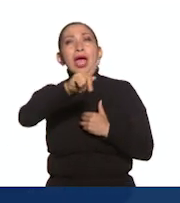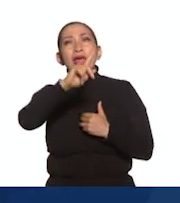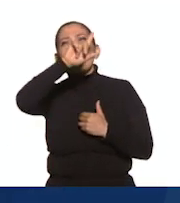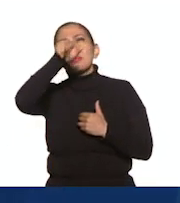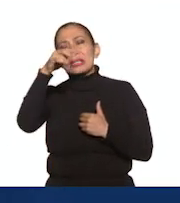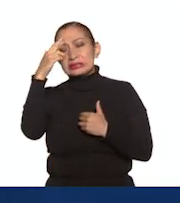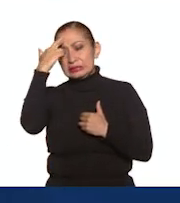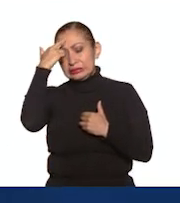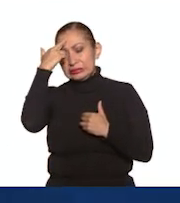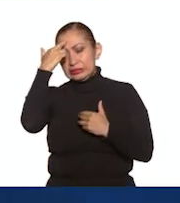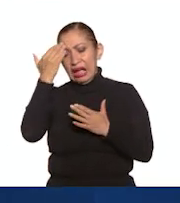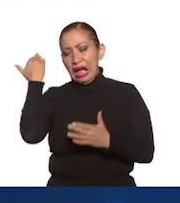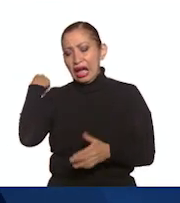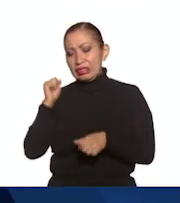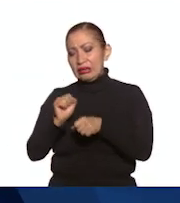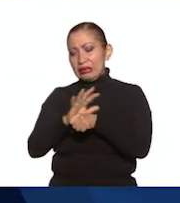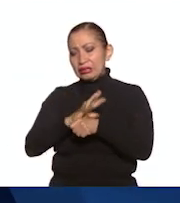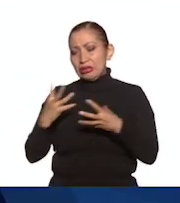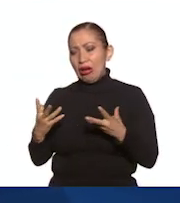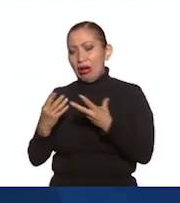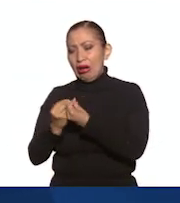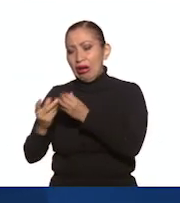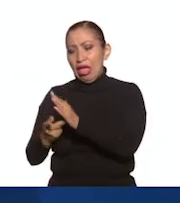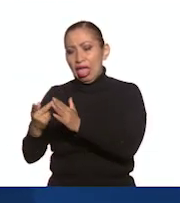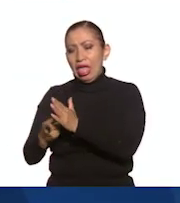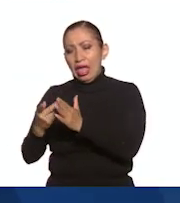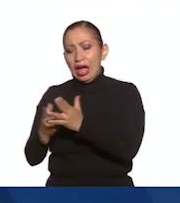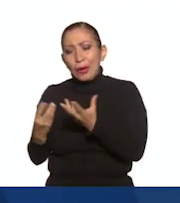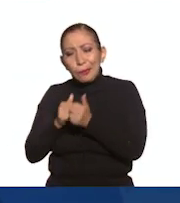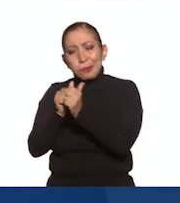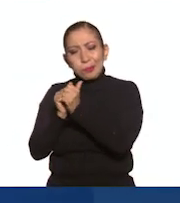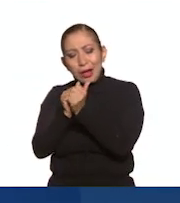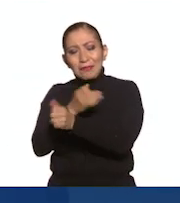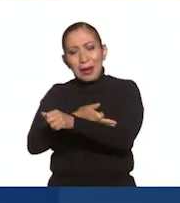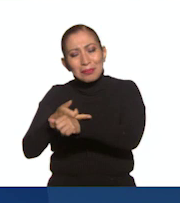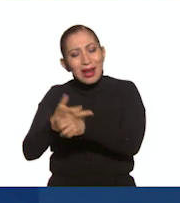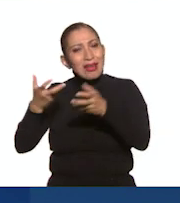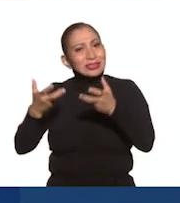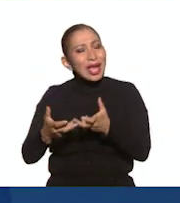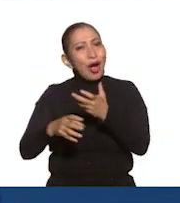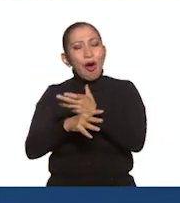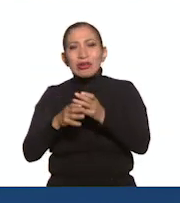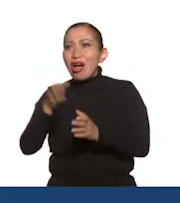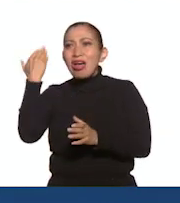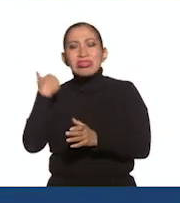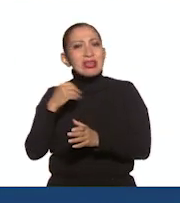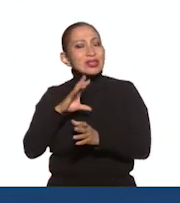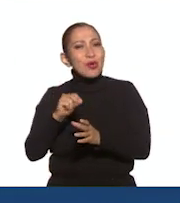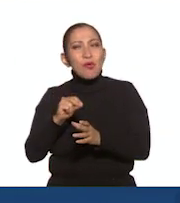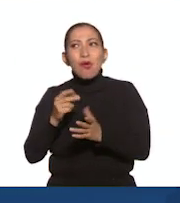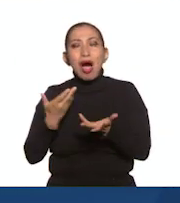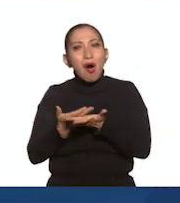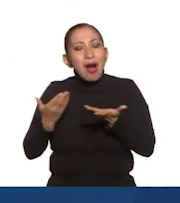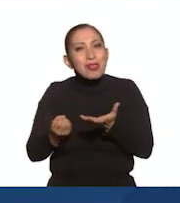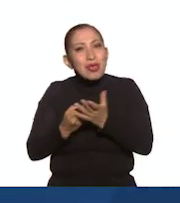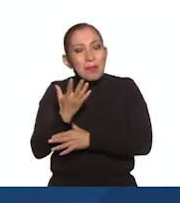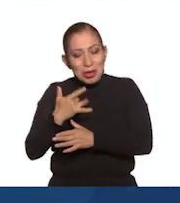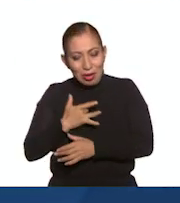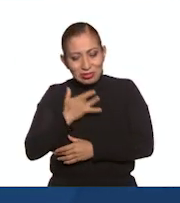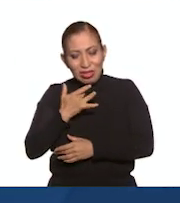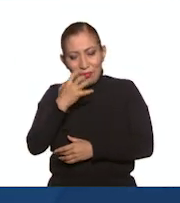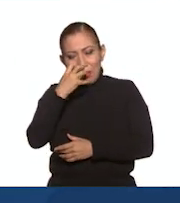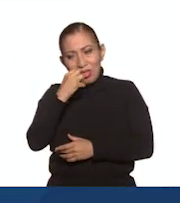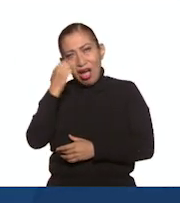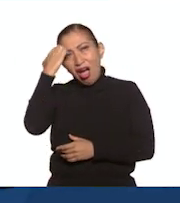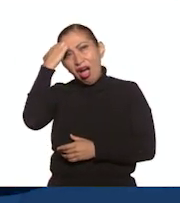que en tiempo de pandemia estuve conviviendo mucho con mi familia. Hicimos muchas cosas que antes casi no hacíamos y eso me hacía sentir un poco